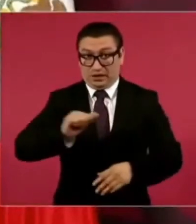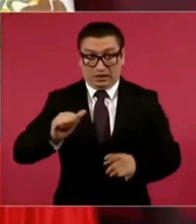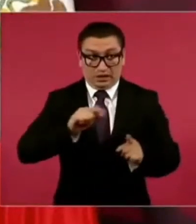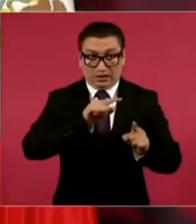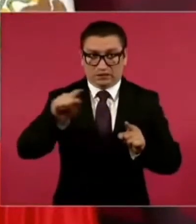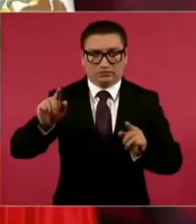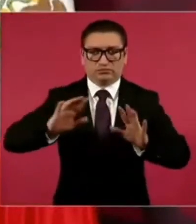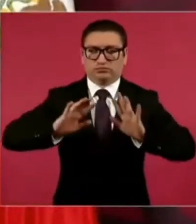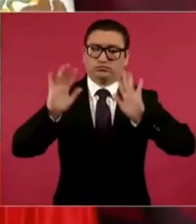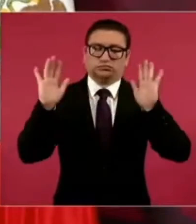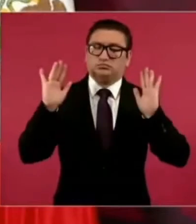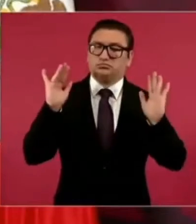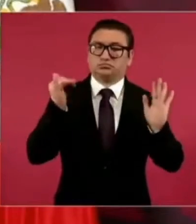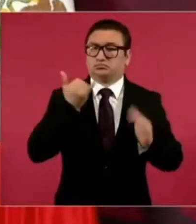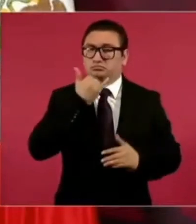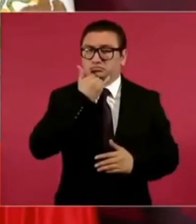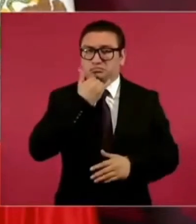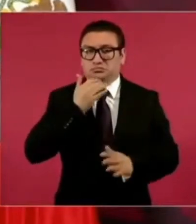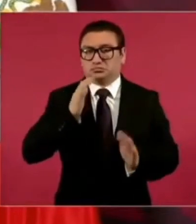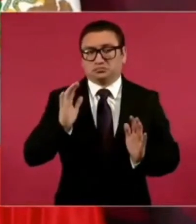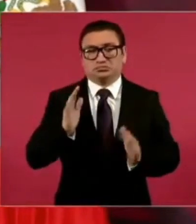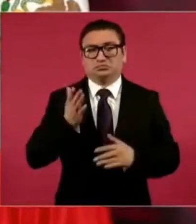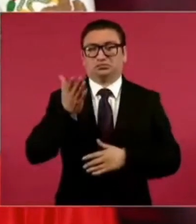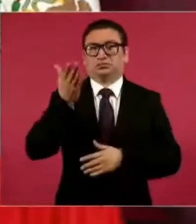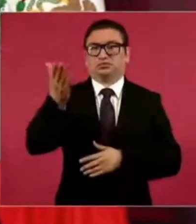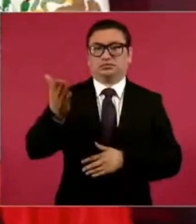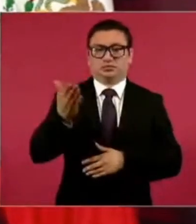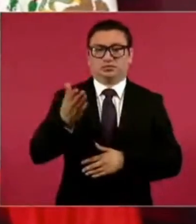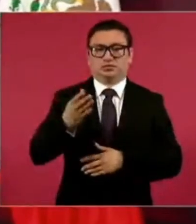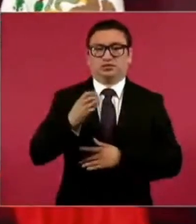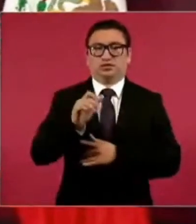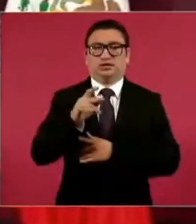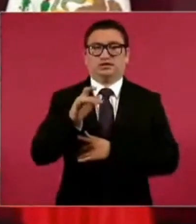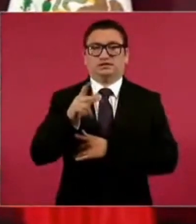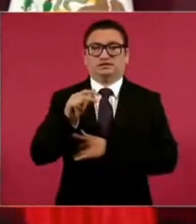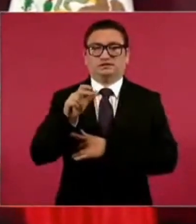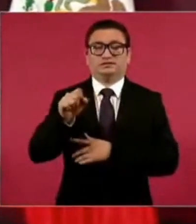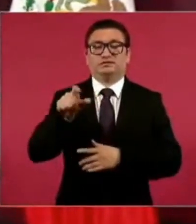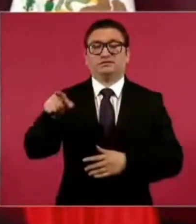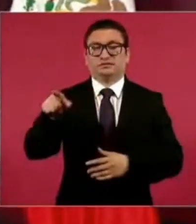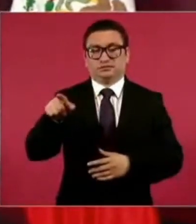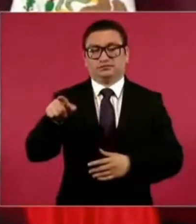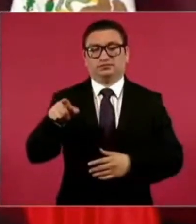Le ofrezco disculpas al señor Carstens,